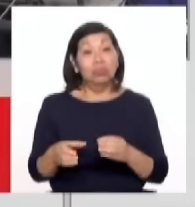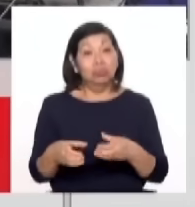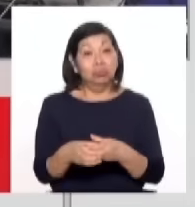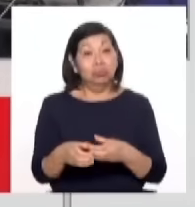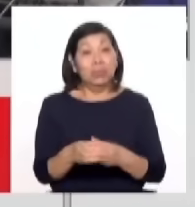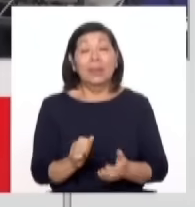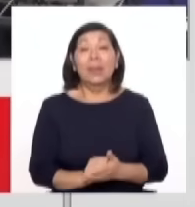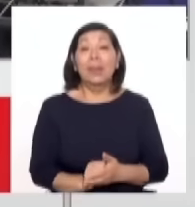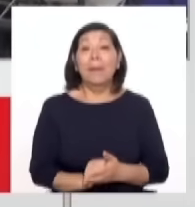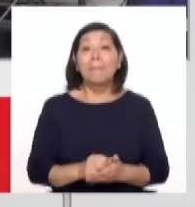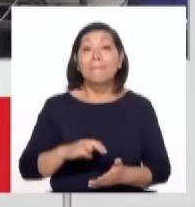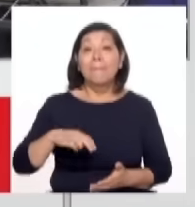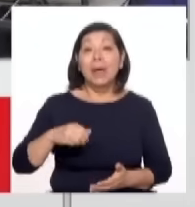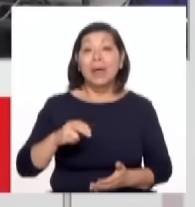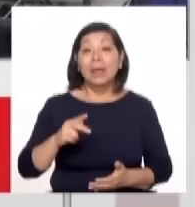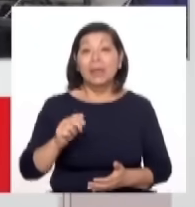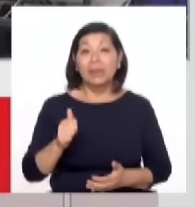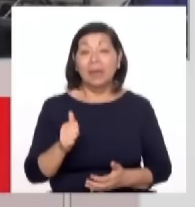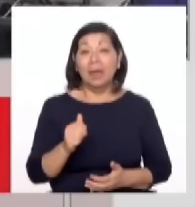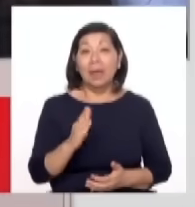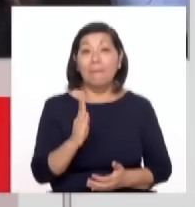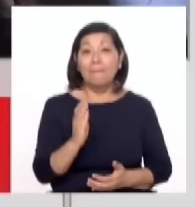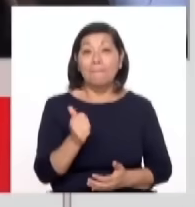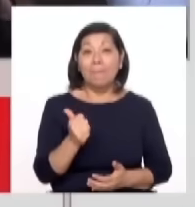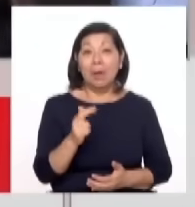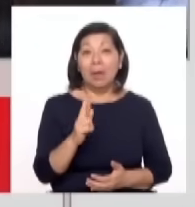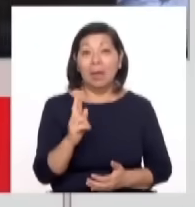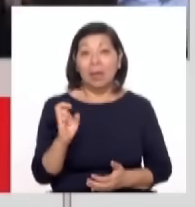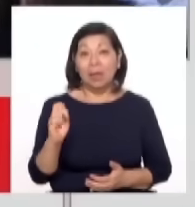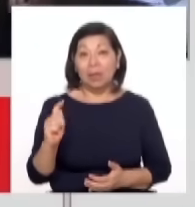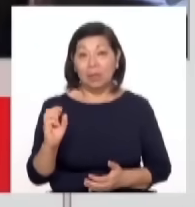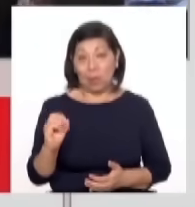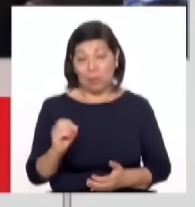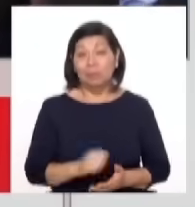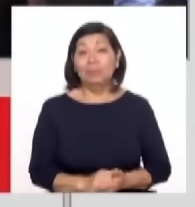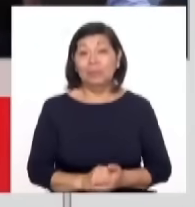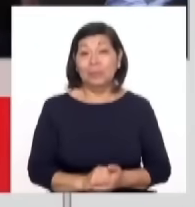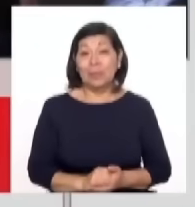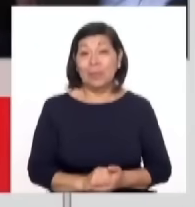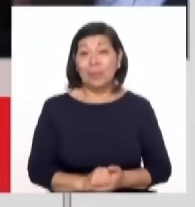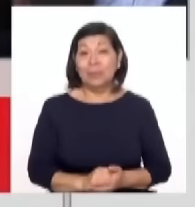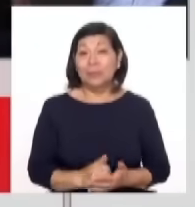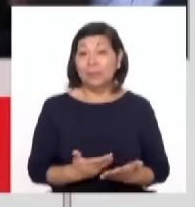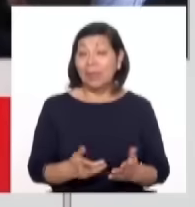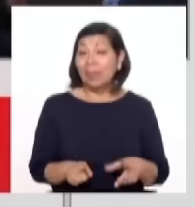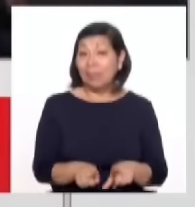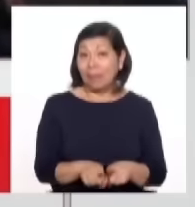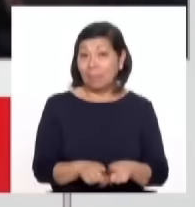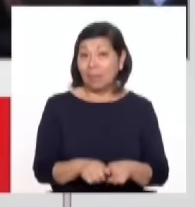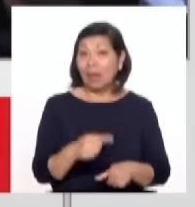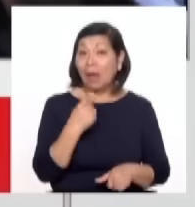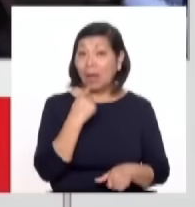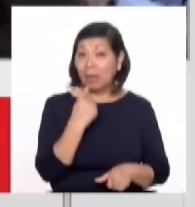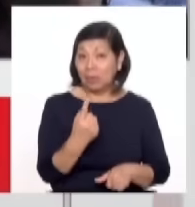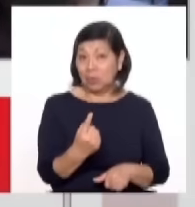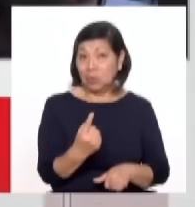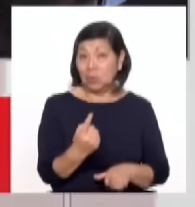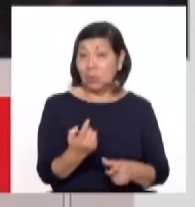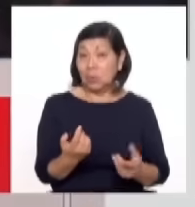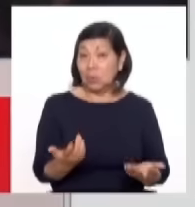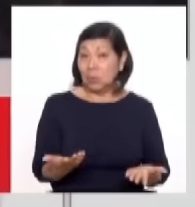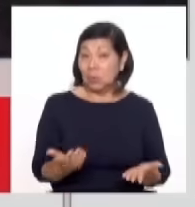coordinadora Marita Barreto, la fiscal Marita Barreto. Según también ha trascendido hasta el momento, es